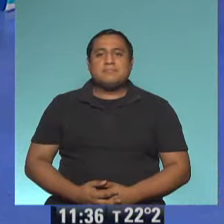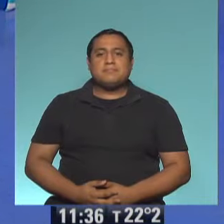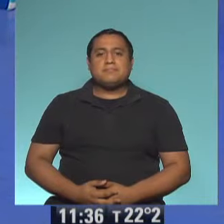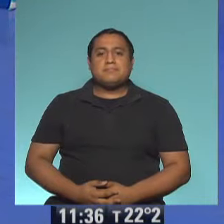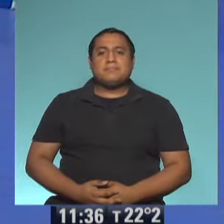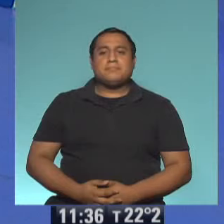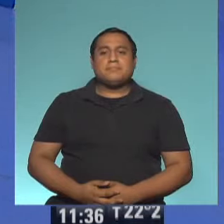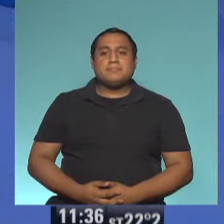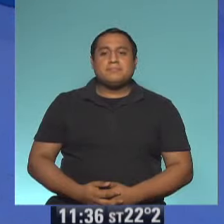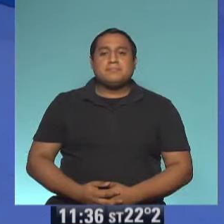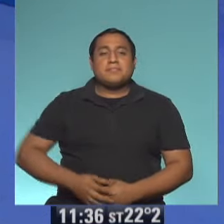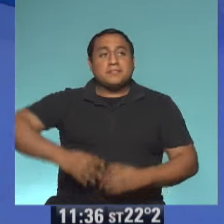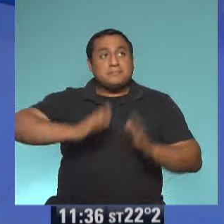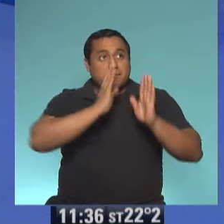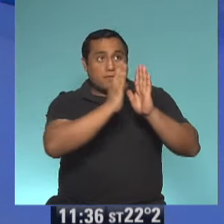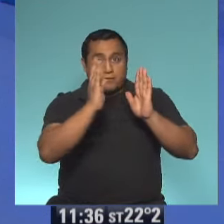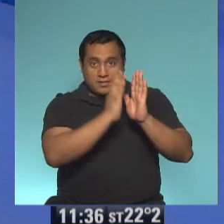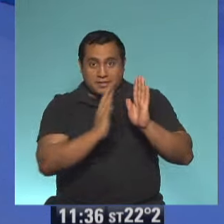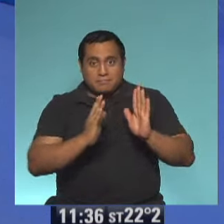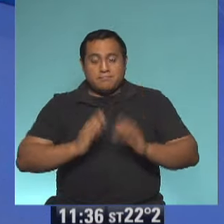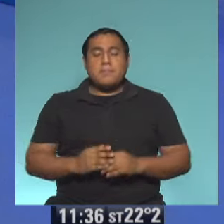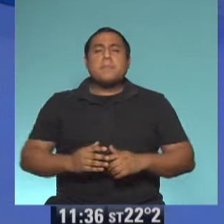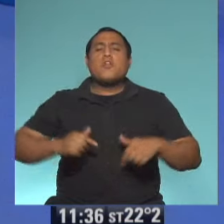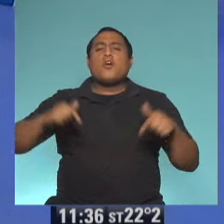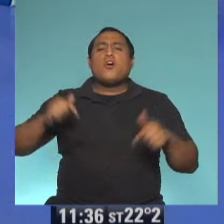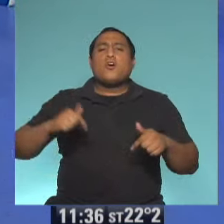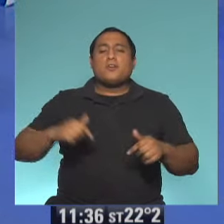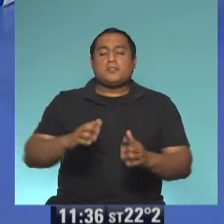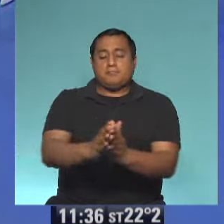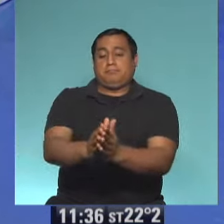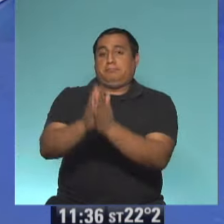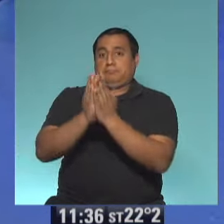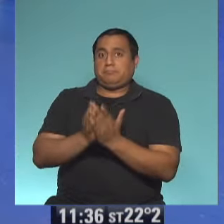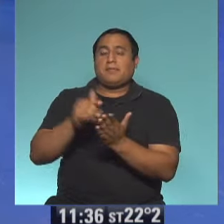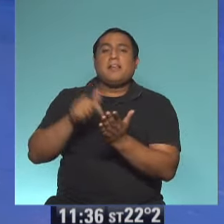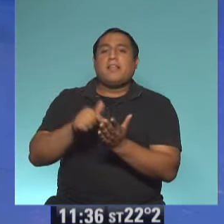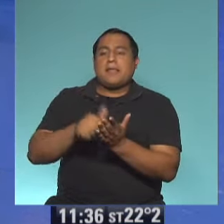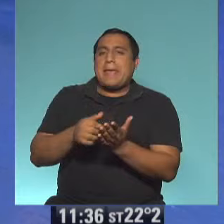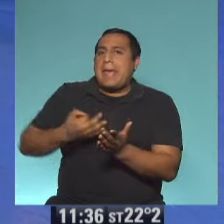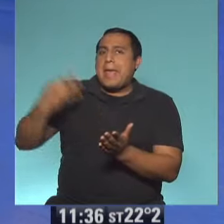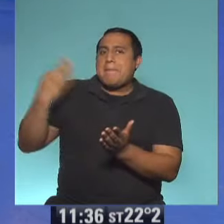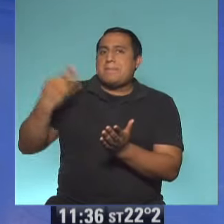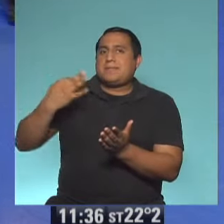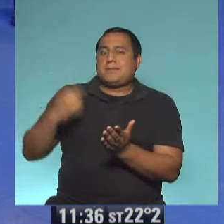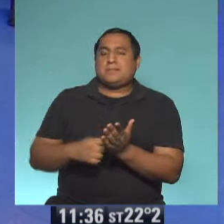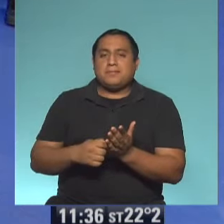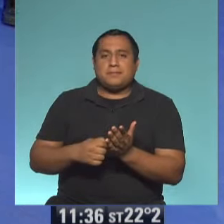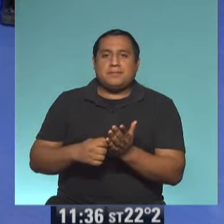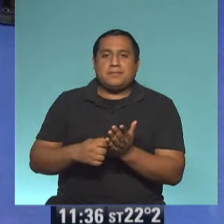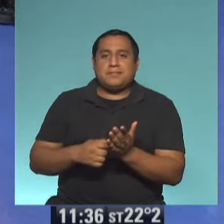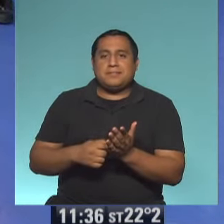Ahí está nuestra biblioteca. Y hoy vamos a leer un libro que es bastante especial.